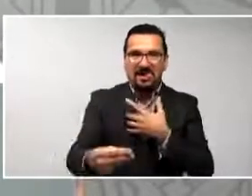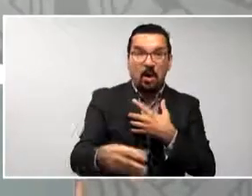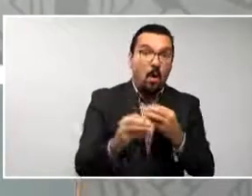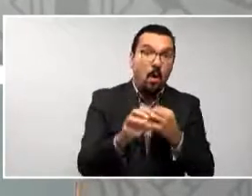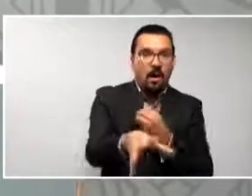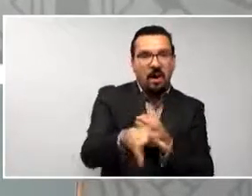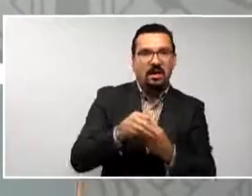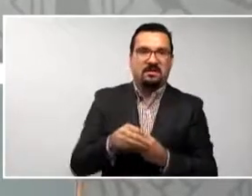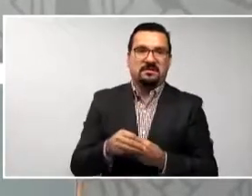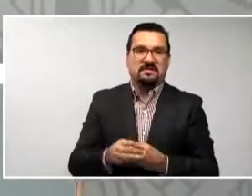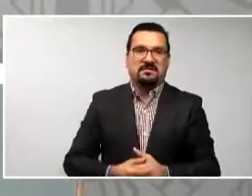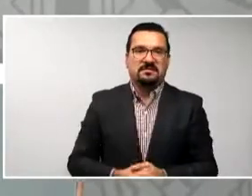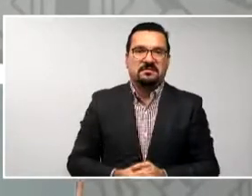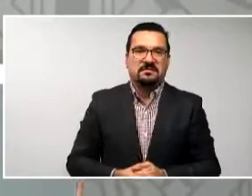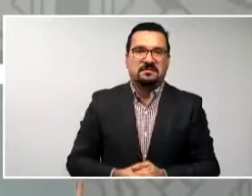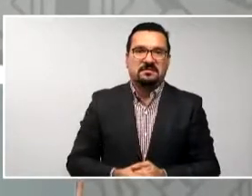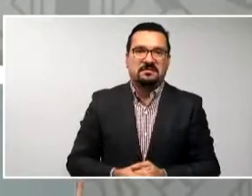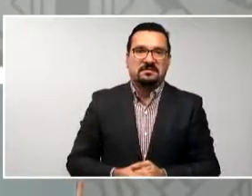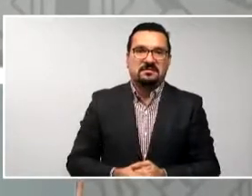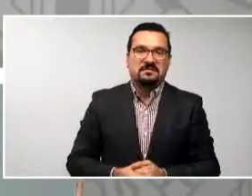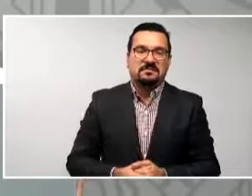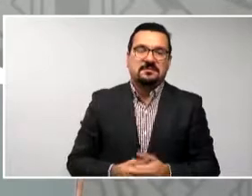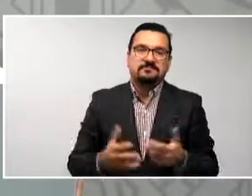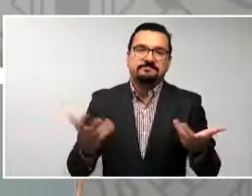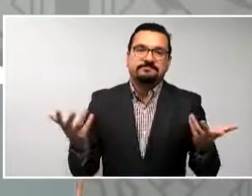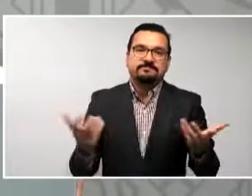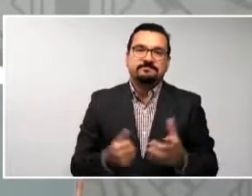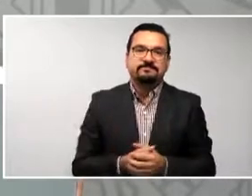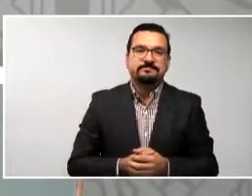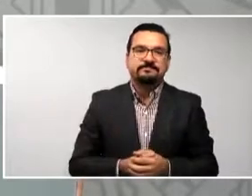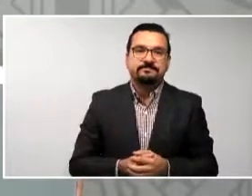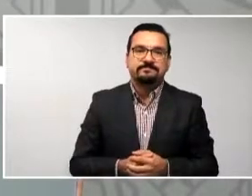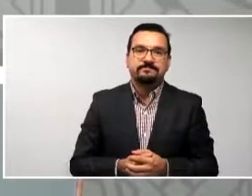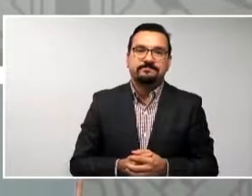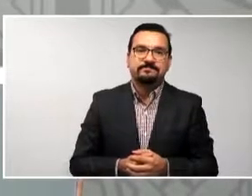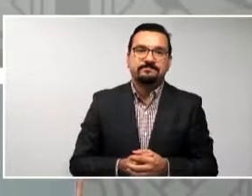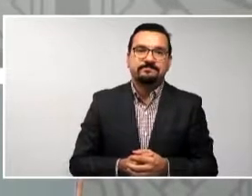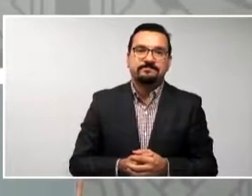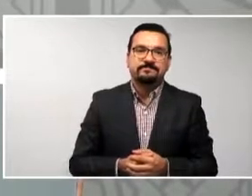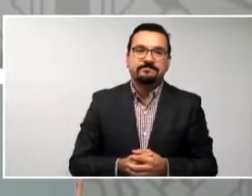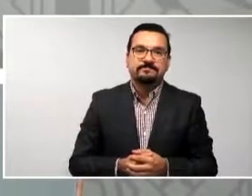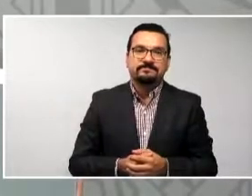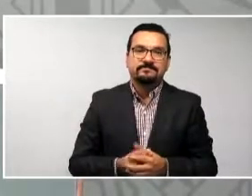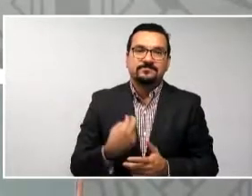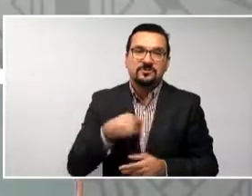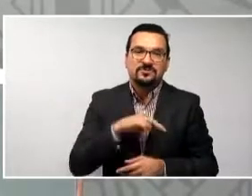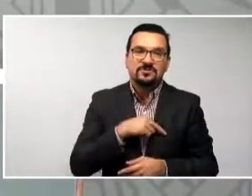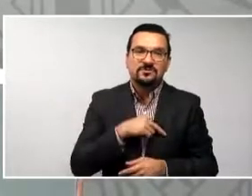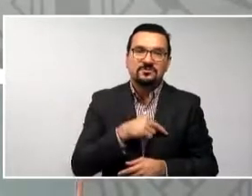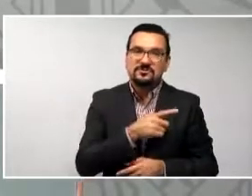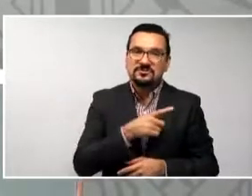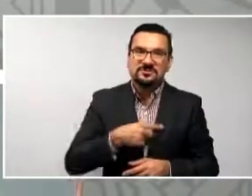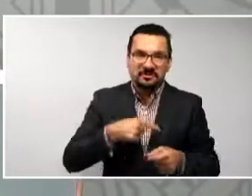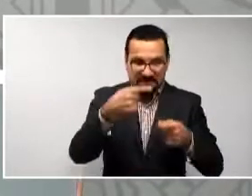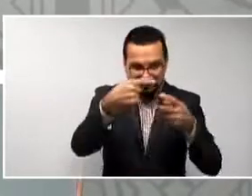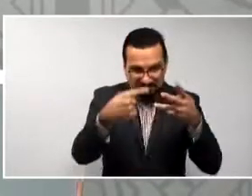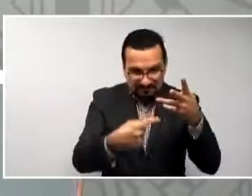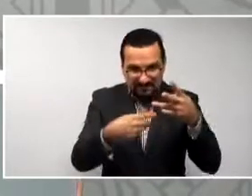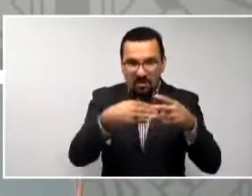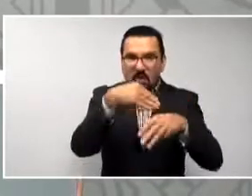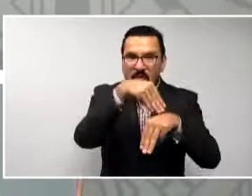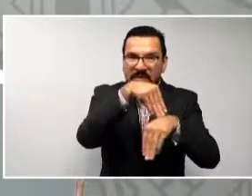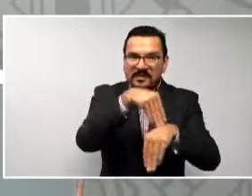contagiado hasta cuando hay que seguir estas recomendaciones